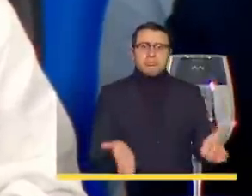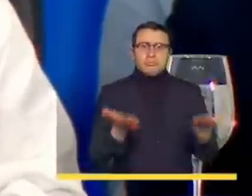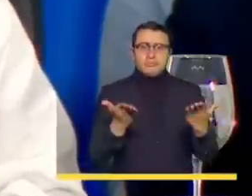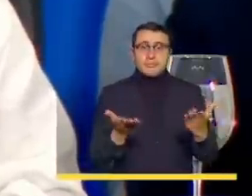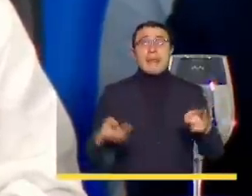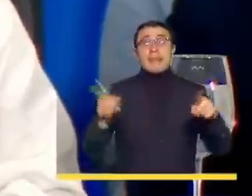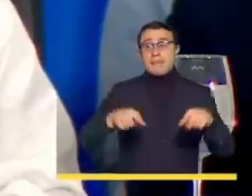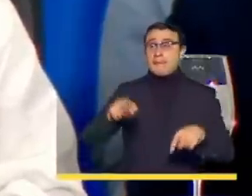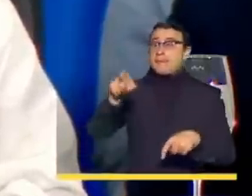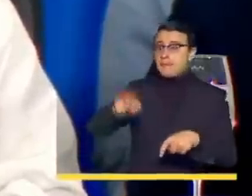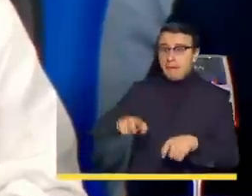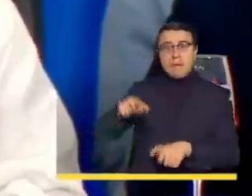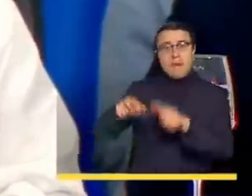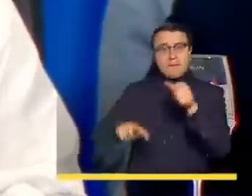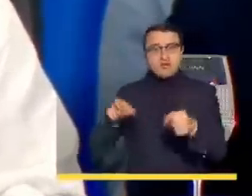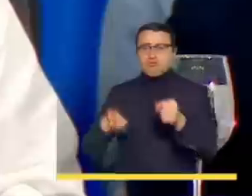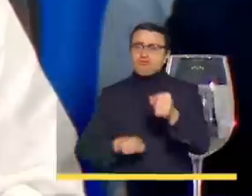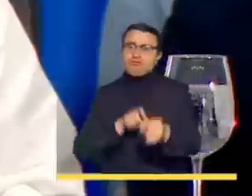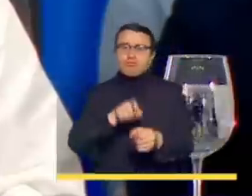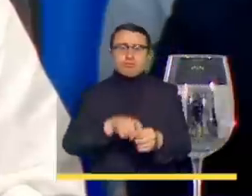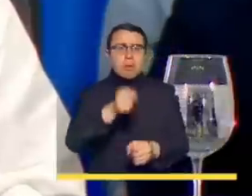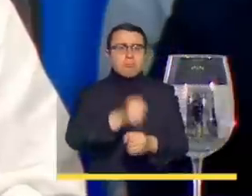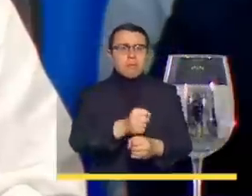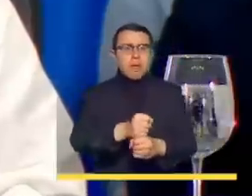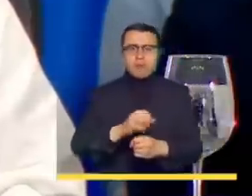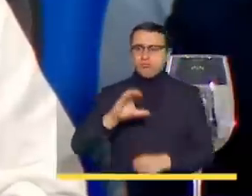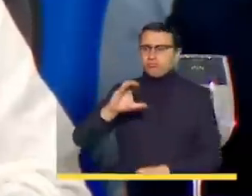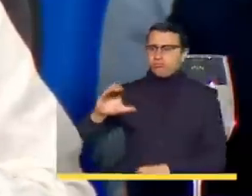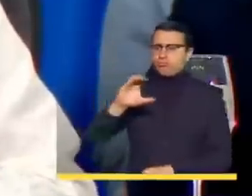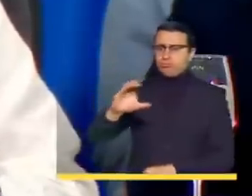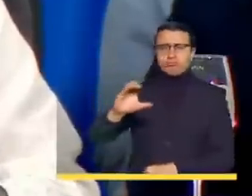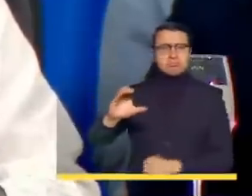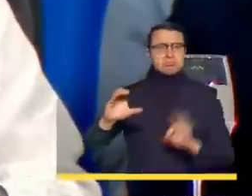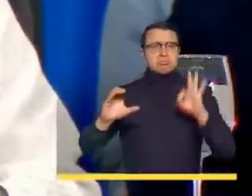empleos, buenos salarios,